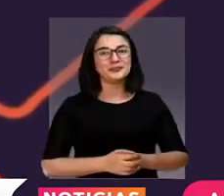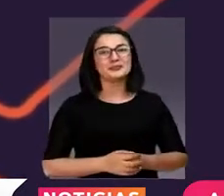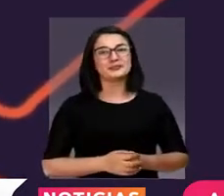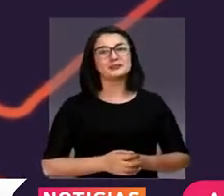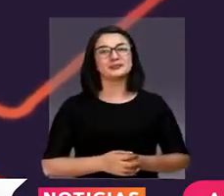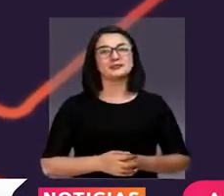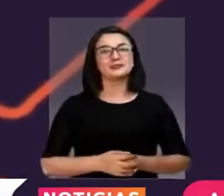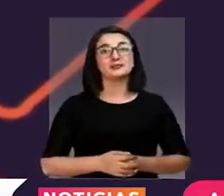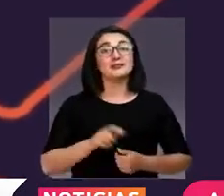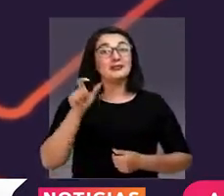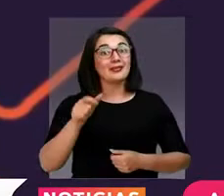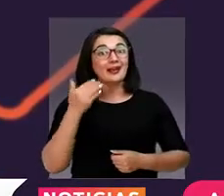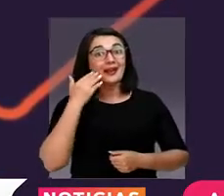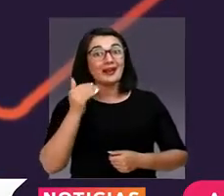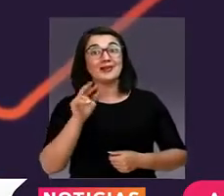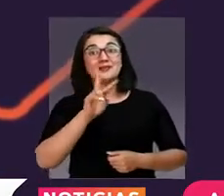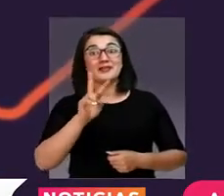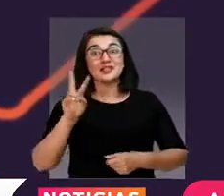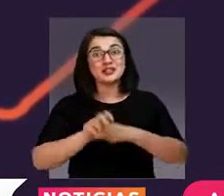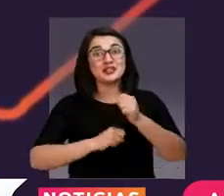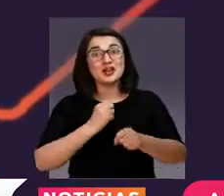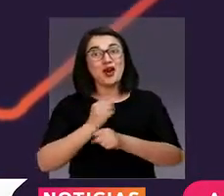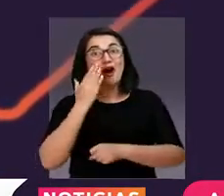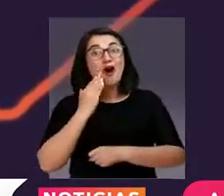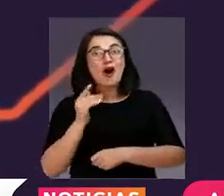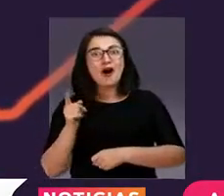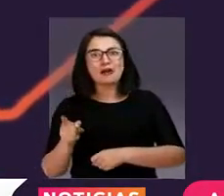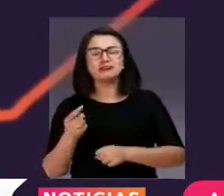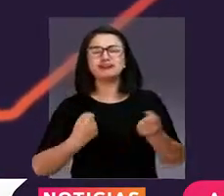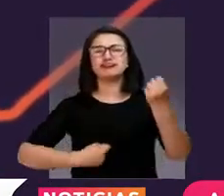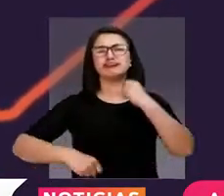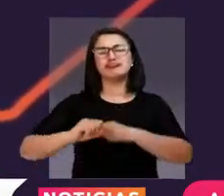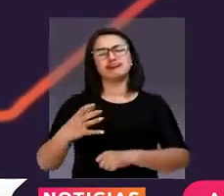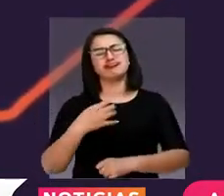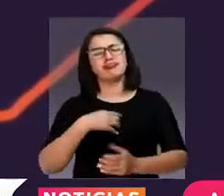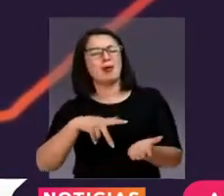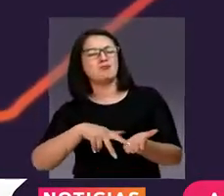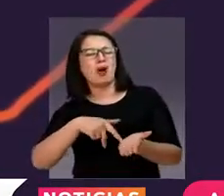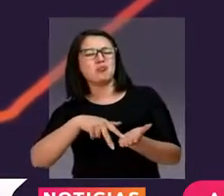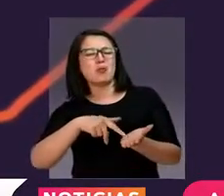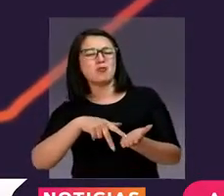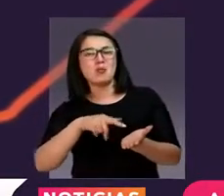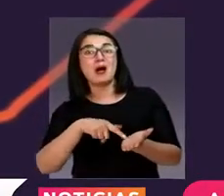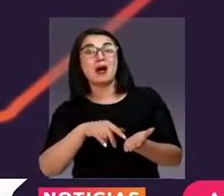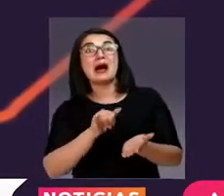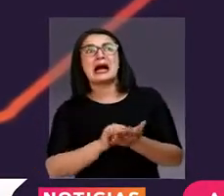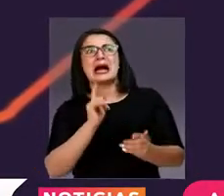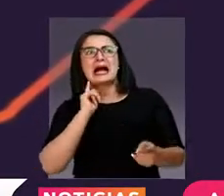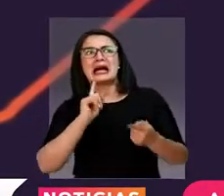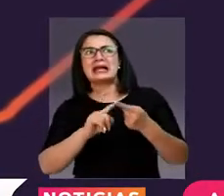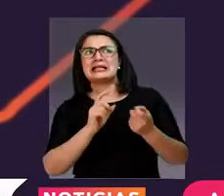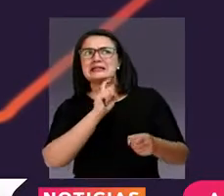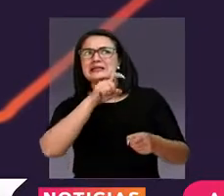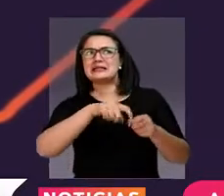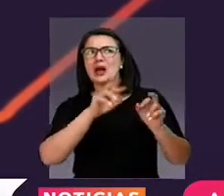La joven bogotana de 22 años fue la ganadora de la modalidad de park, misma con la que aspira a obtener un cupo a